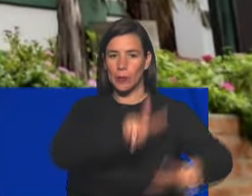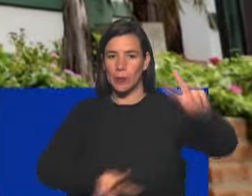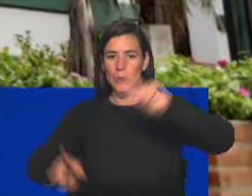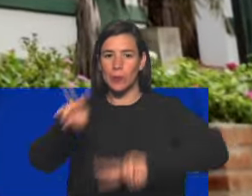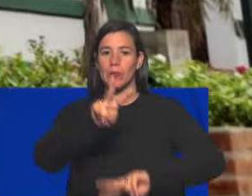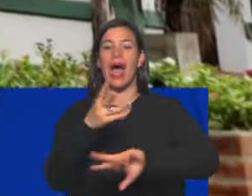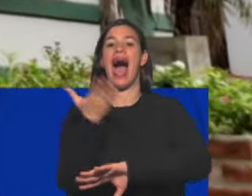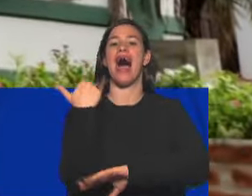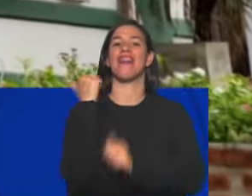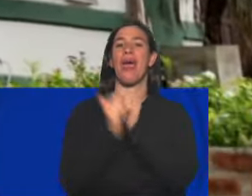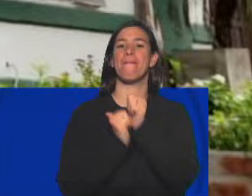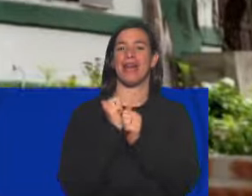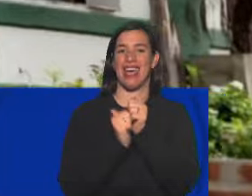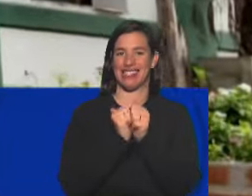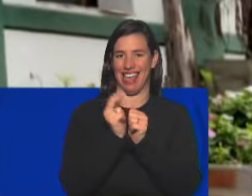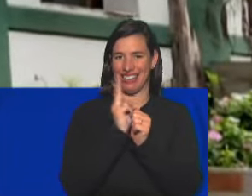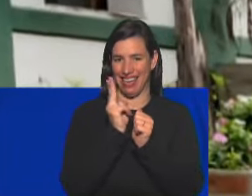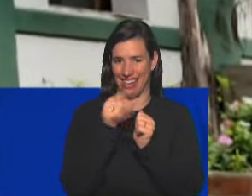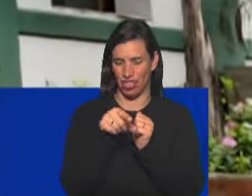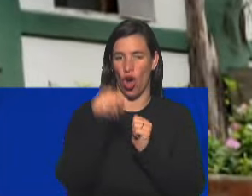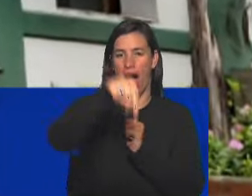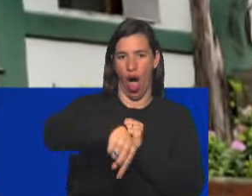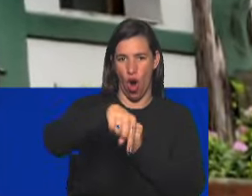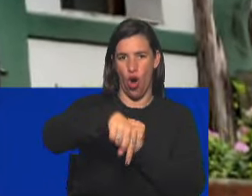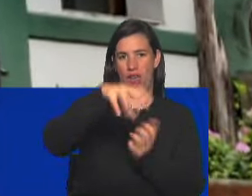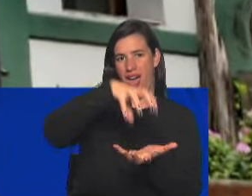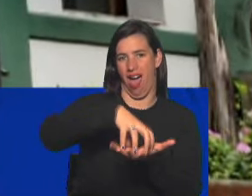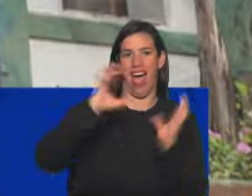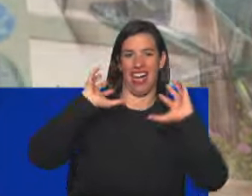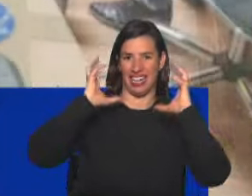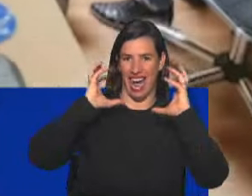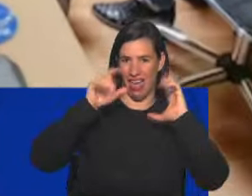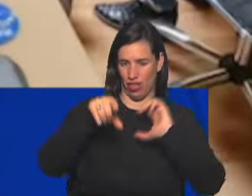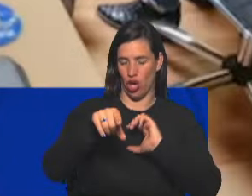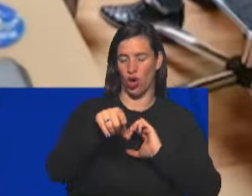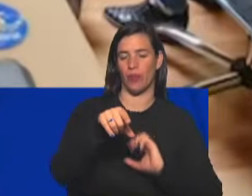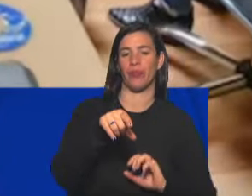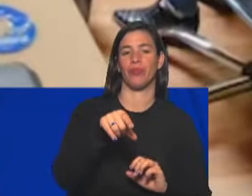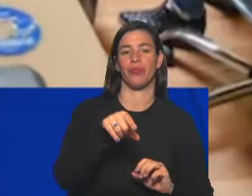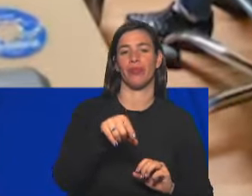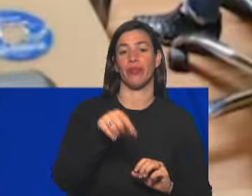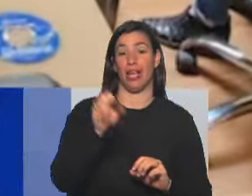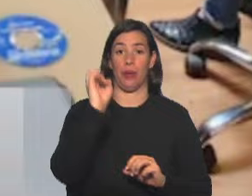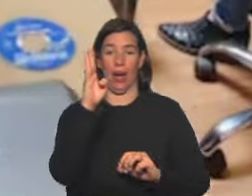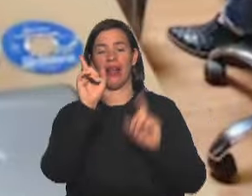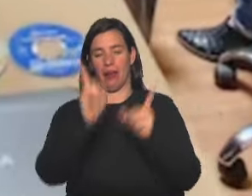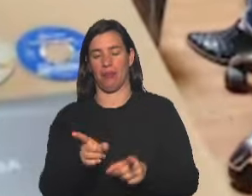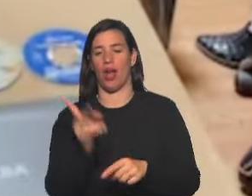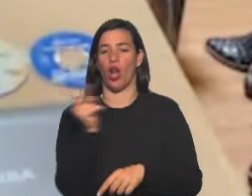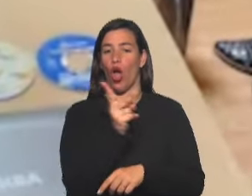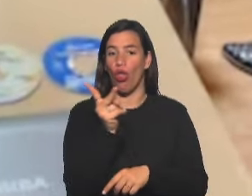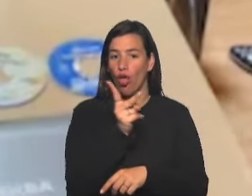empresa Cigarros Misioneros, actualmente funciona la Radio Social Club FM y un bar, ambos pertenecientes